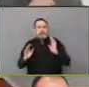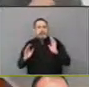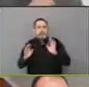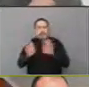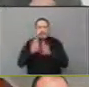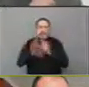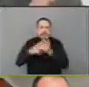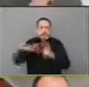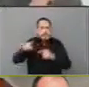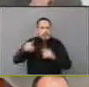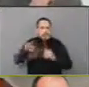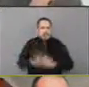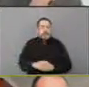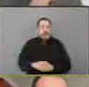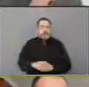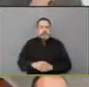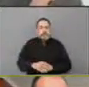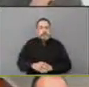¿no?